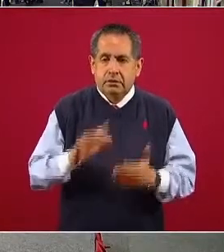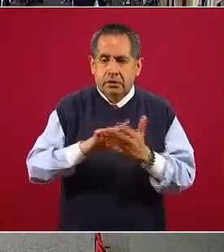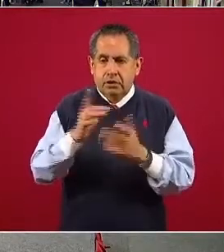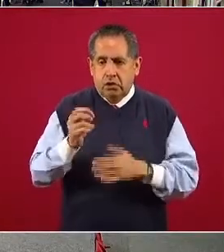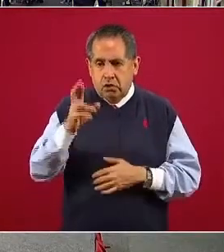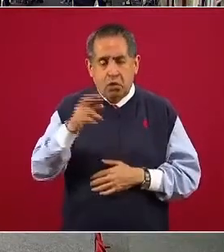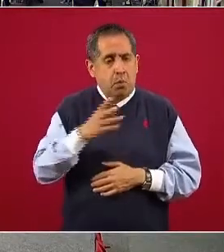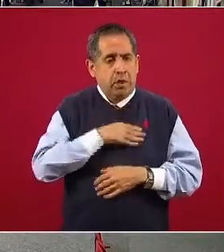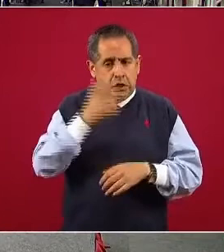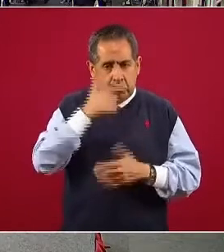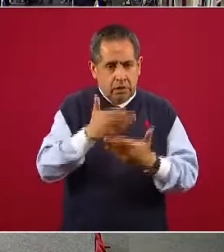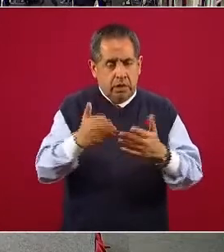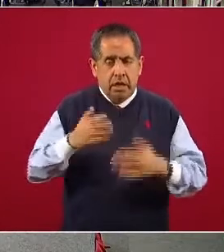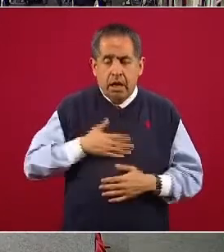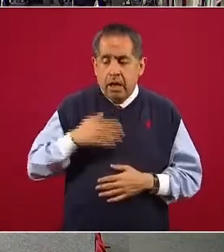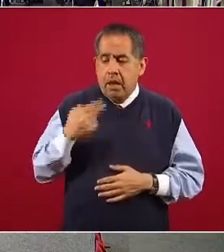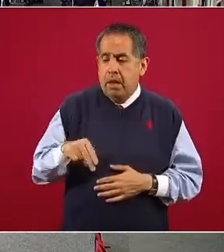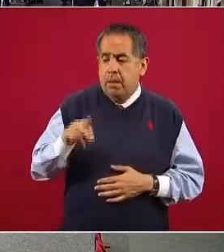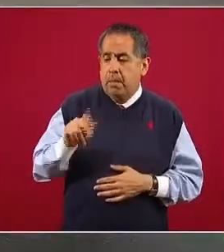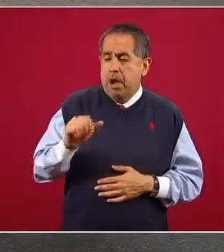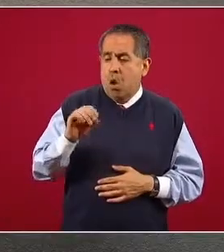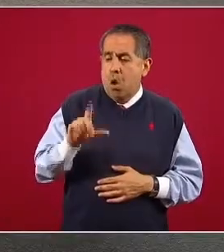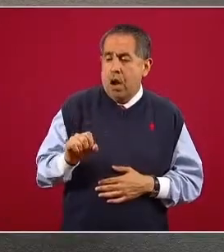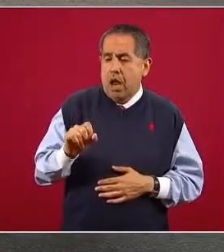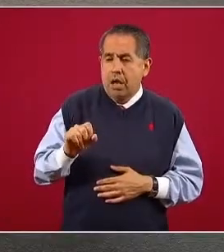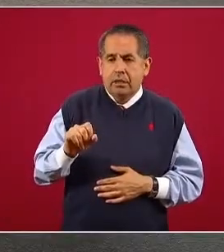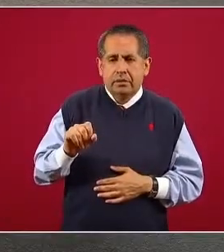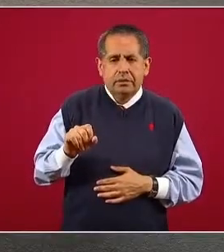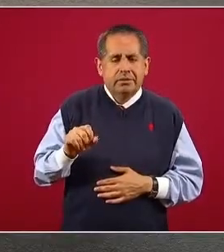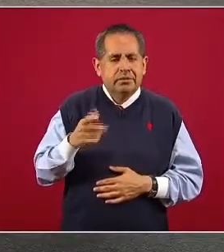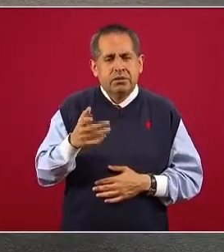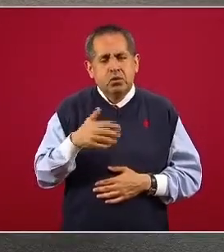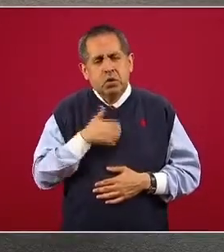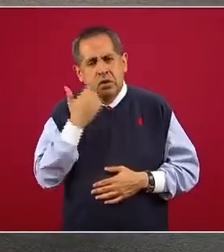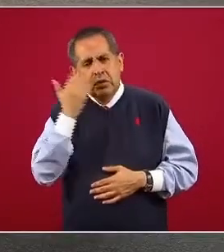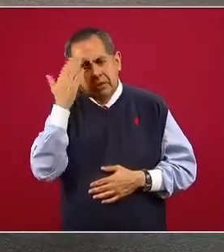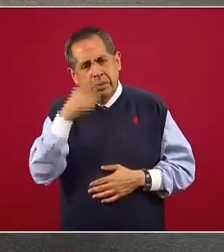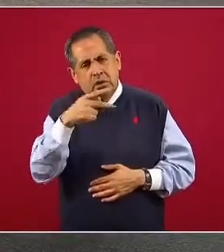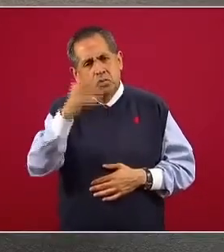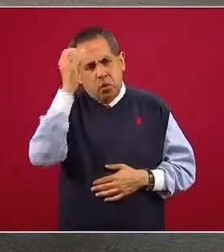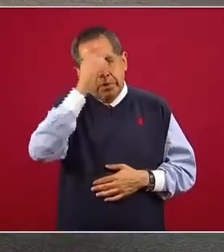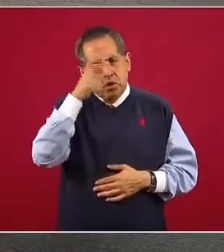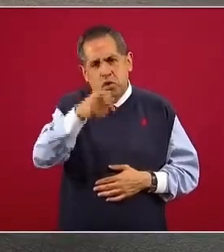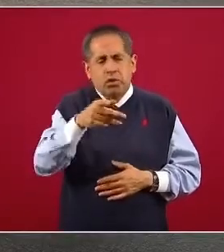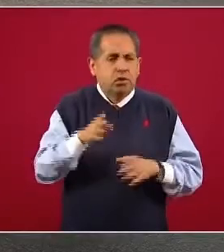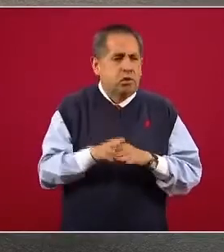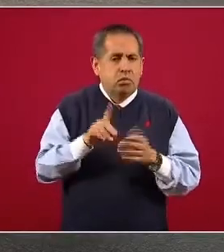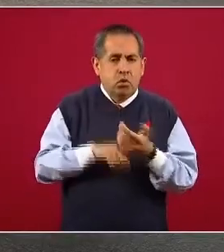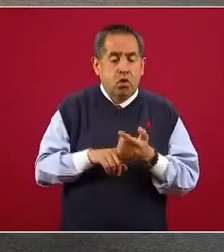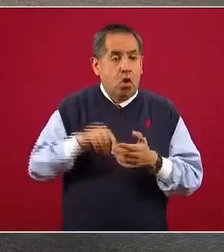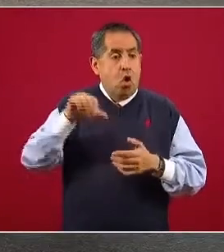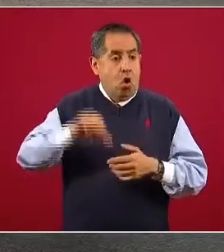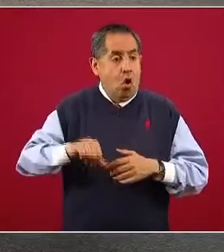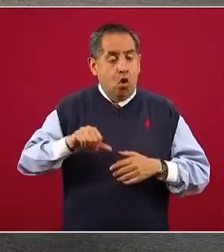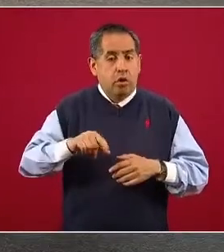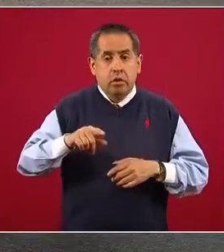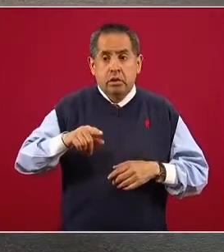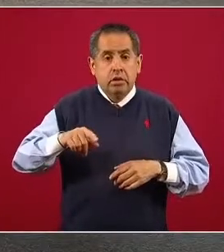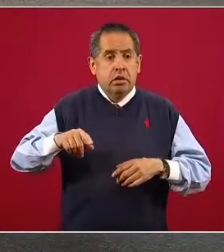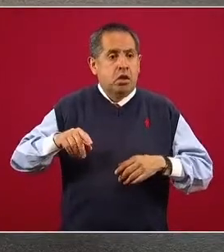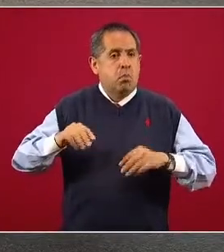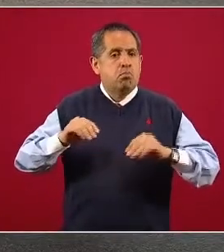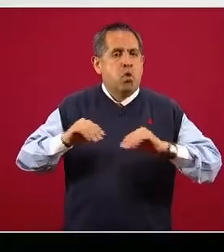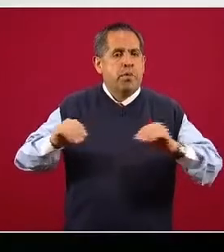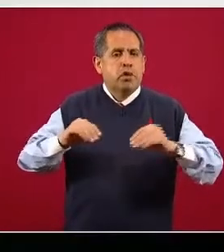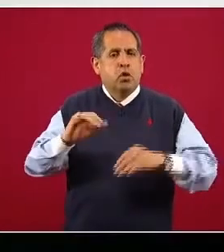Gracias, doctores. Muy buenas noches. Paola Betancourt, de Multimedios Televisión. Doctor, me gustaría saber su opinión respecto a que hoy Movimiento Ciudadano